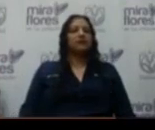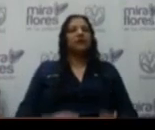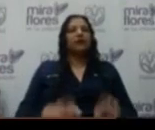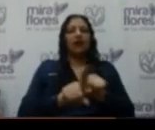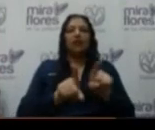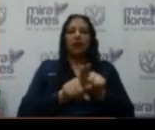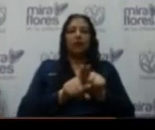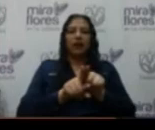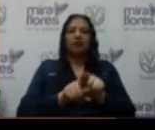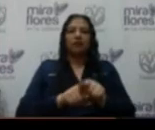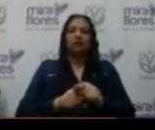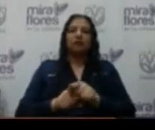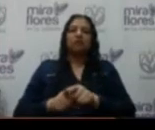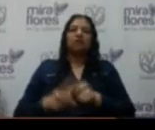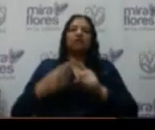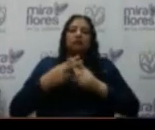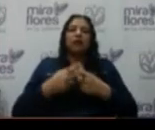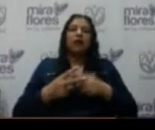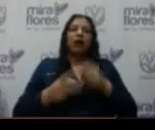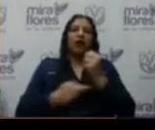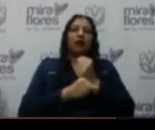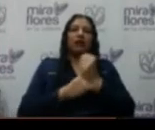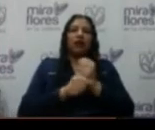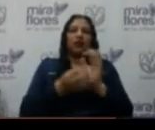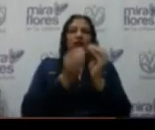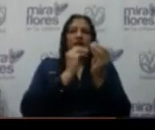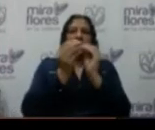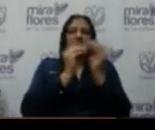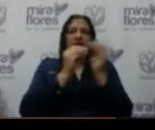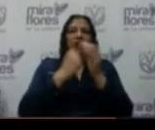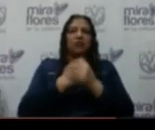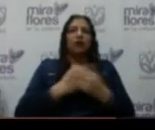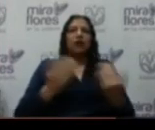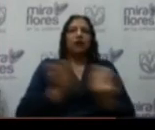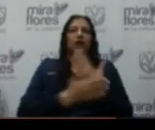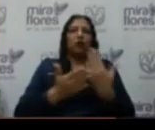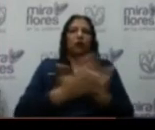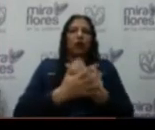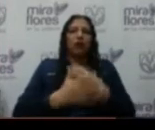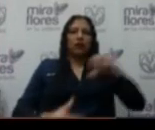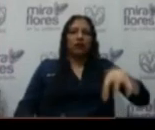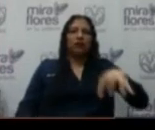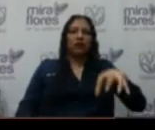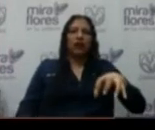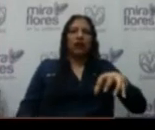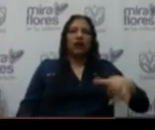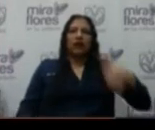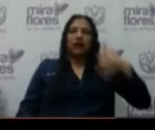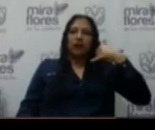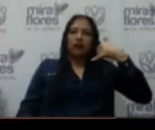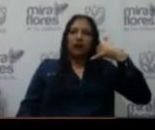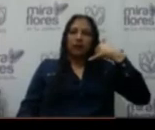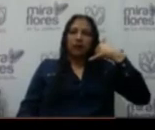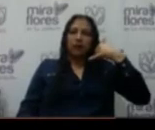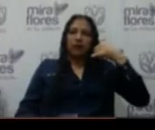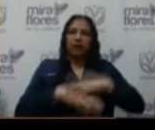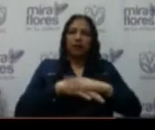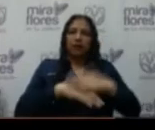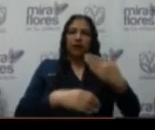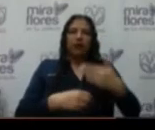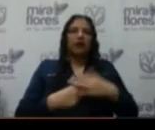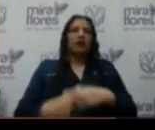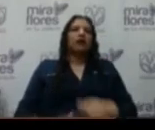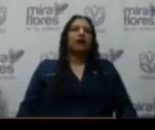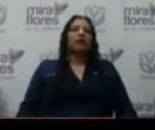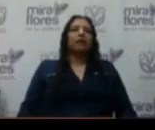Asimismo, venimos trabajando en la remodelación de nuestra nueva central de alerta Miraflores, así como en la implementación de